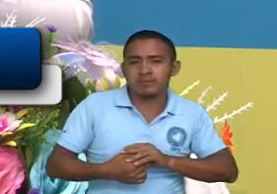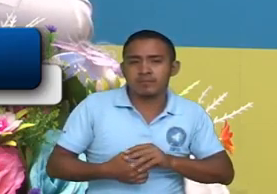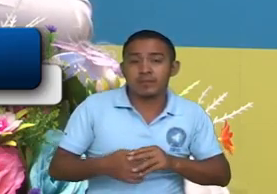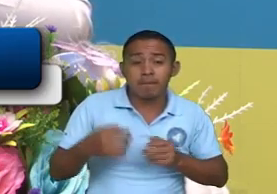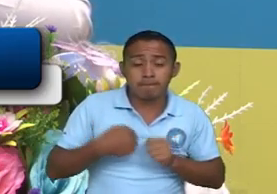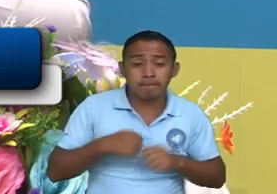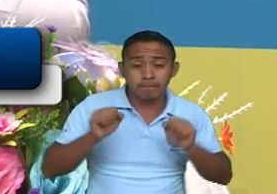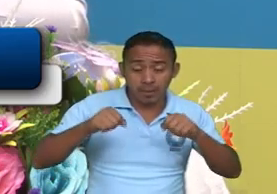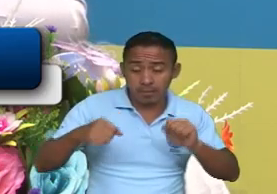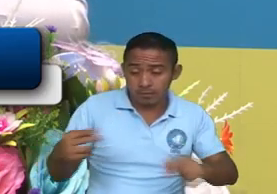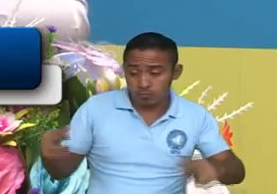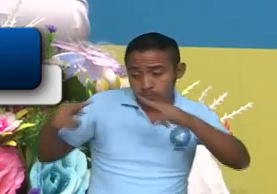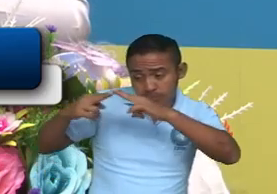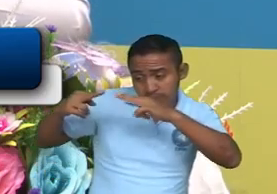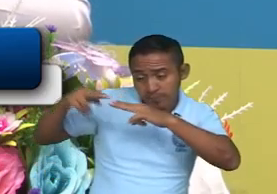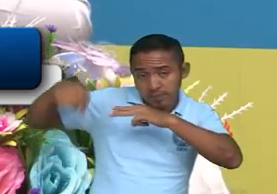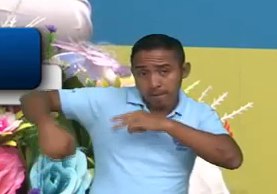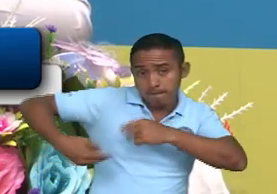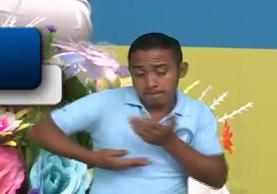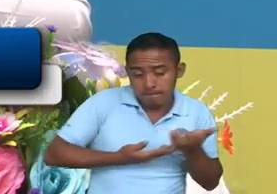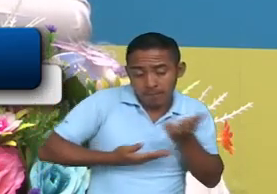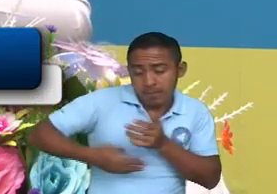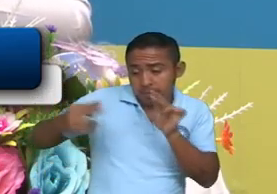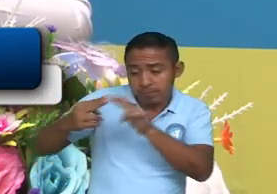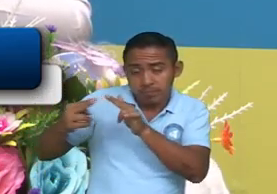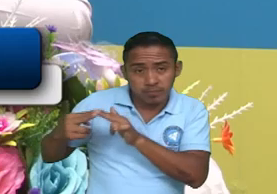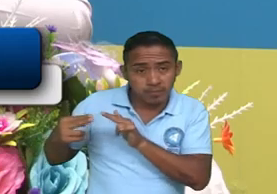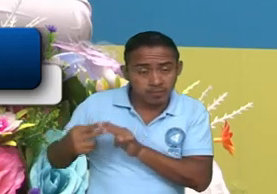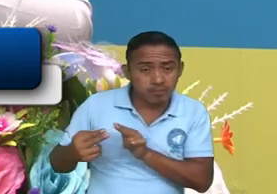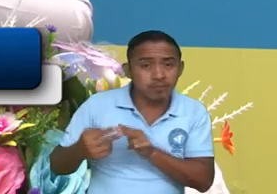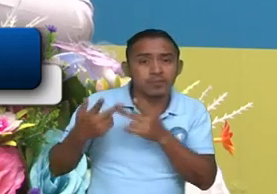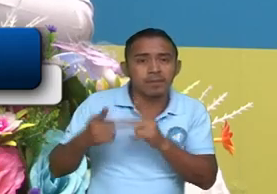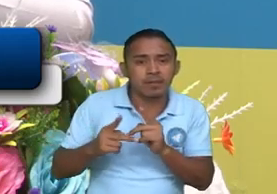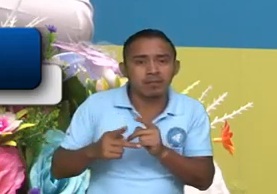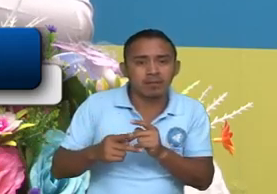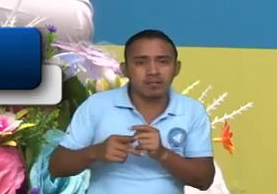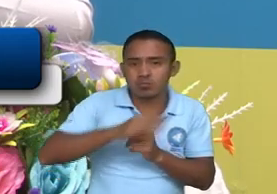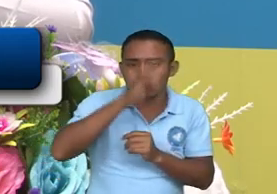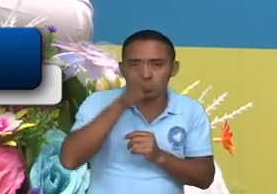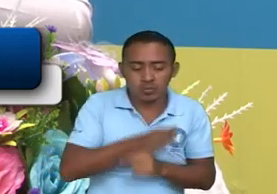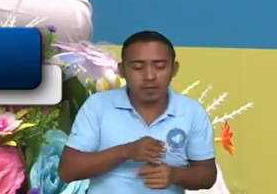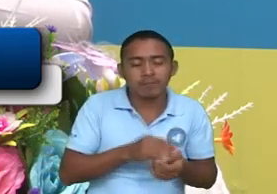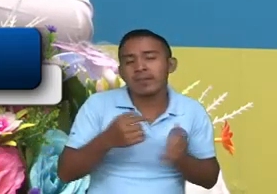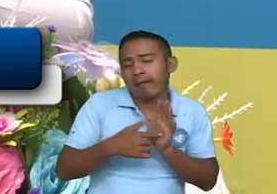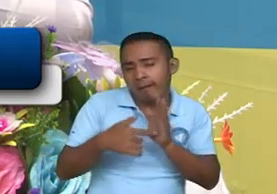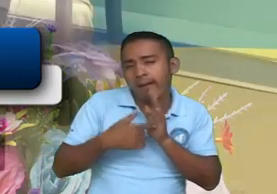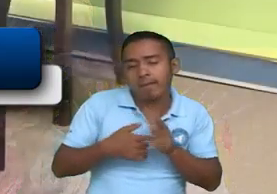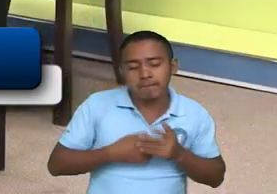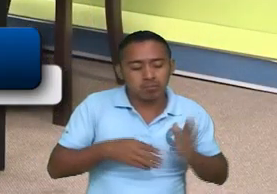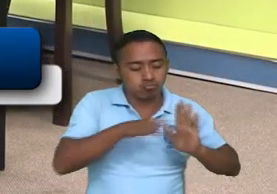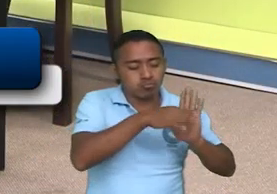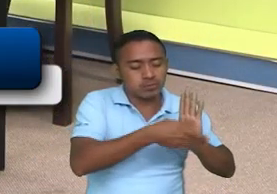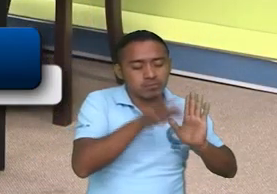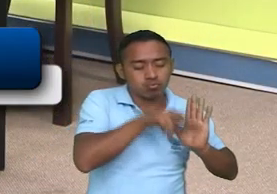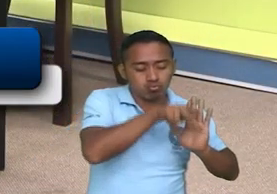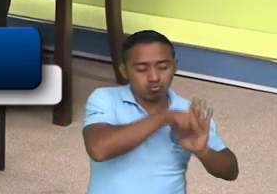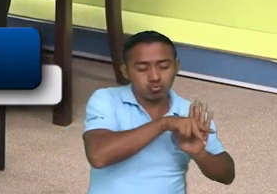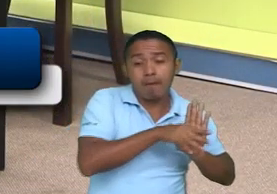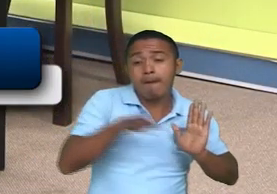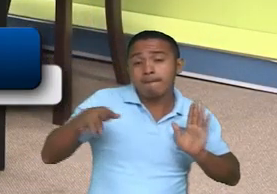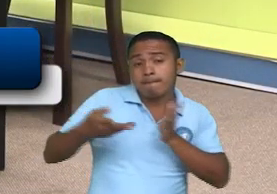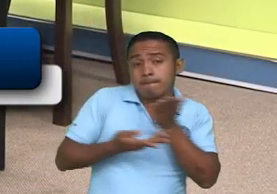puede influir en disminuir este tipo de síndrome? Ok, la cohabitación, lo